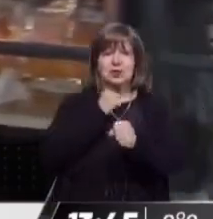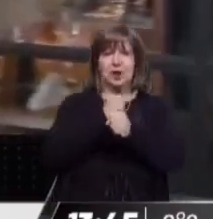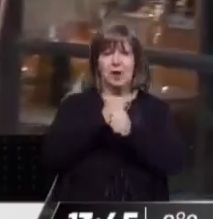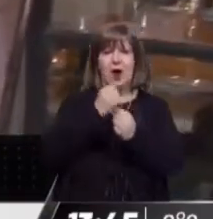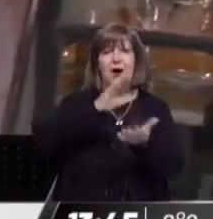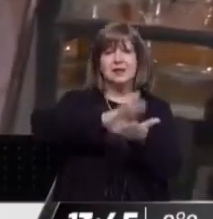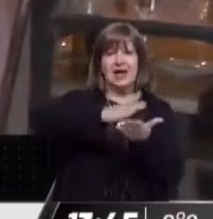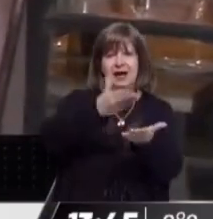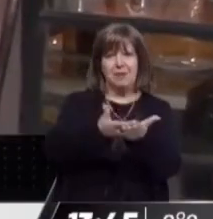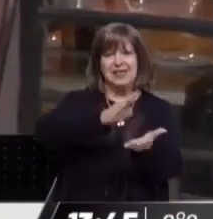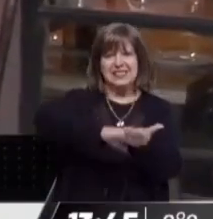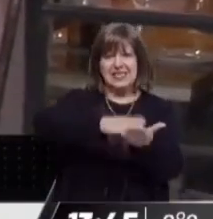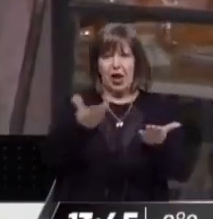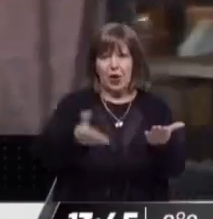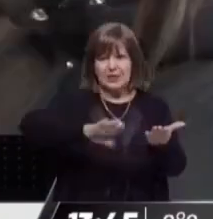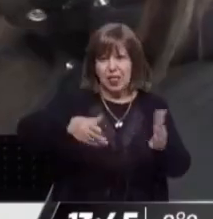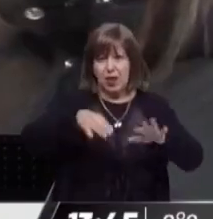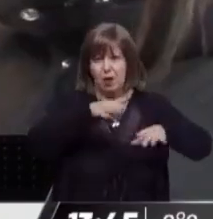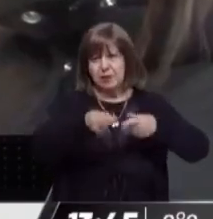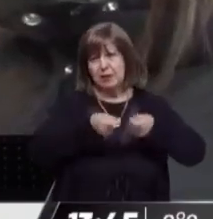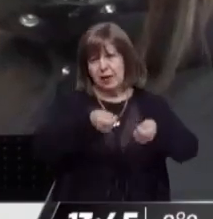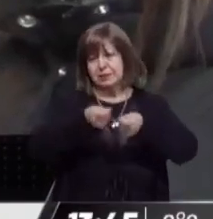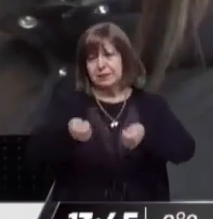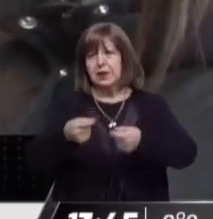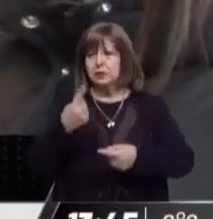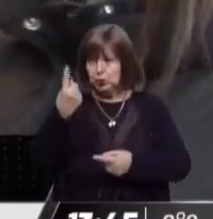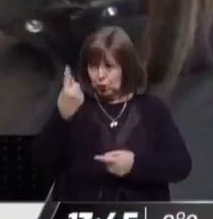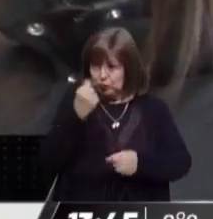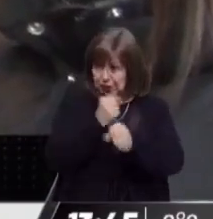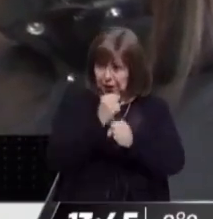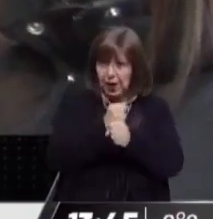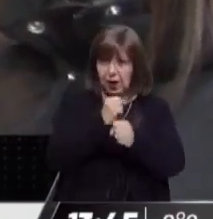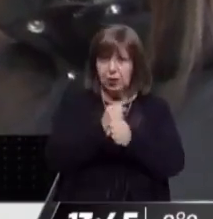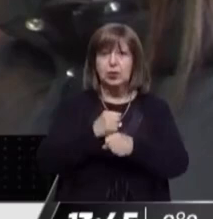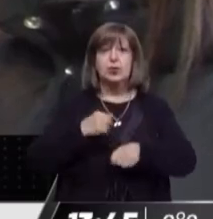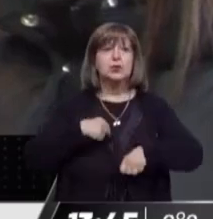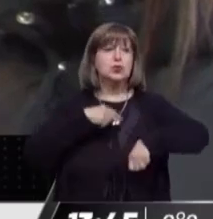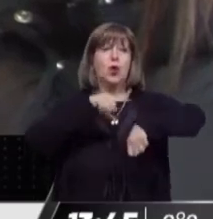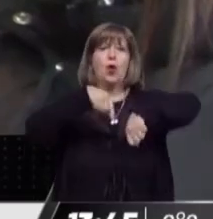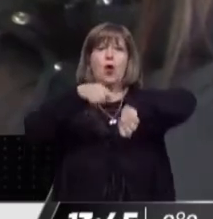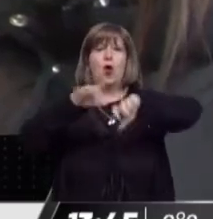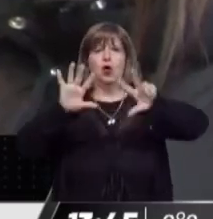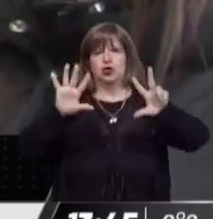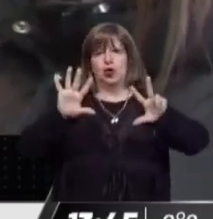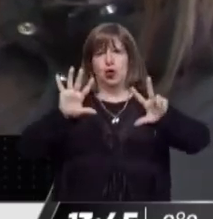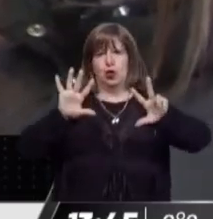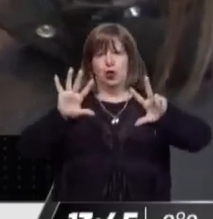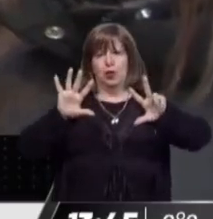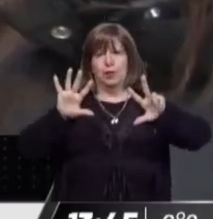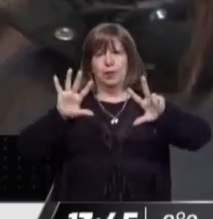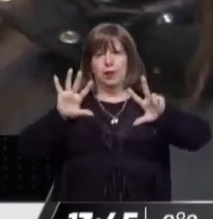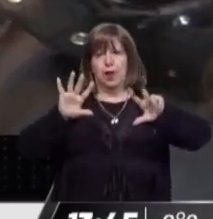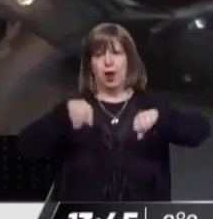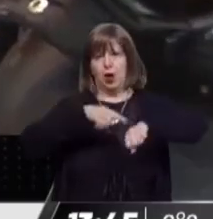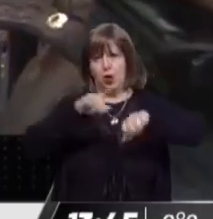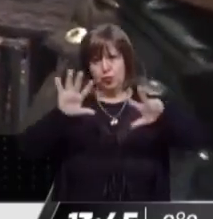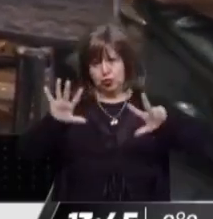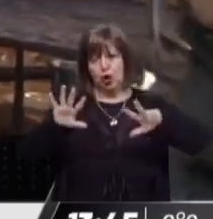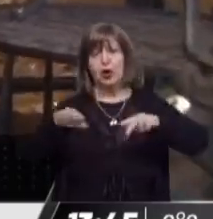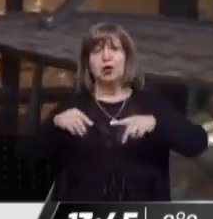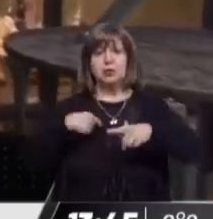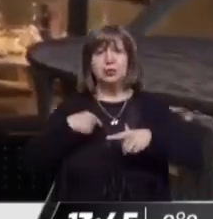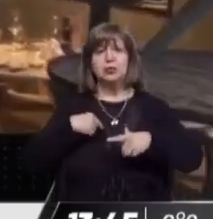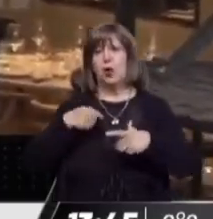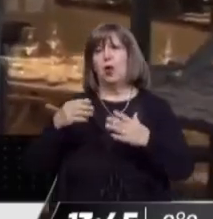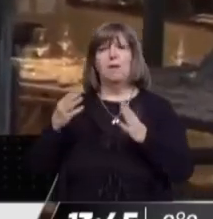cuas horas al día tenés que trabajar alcanza con un empleo horas al dí no no yo aparte tengo otros proyectos en mi casa